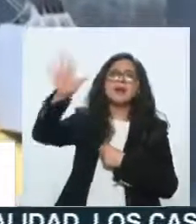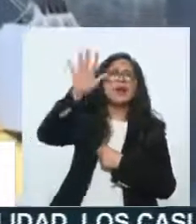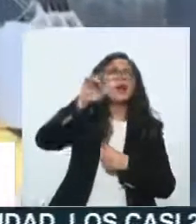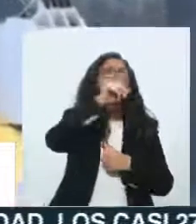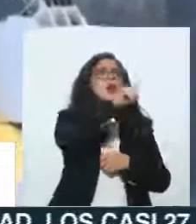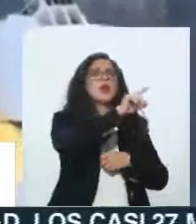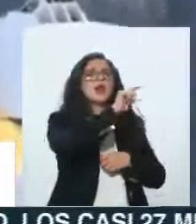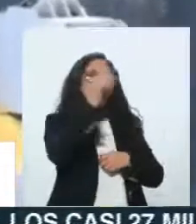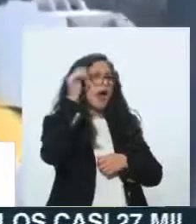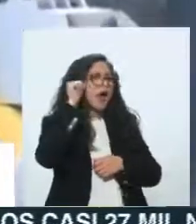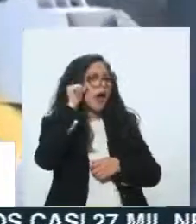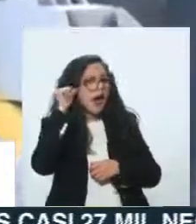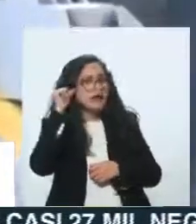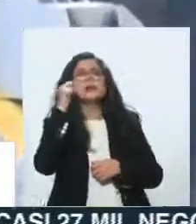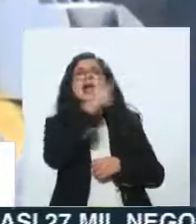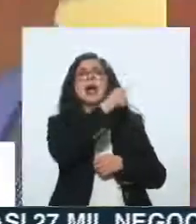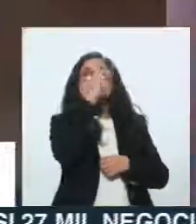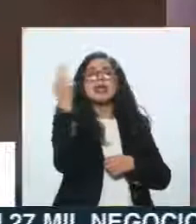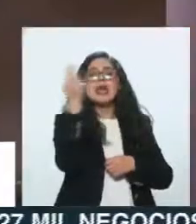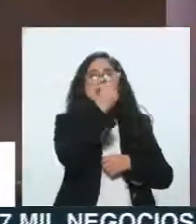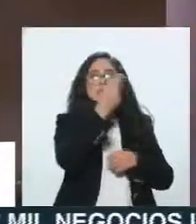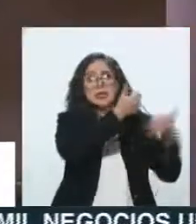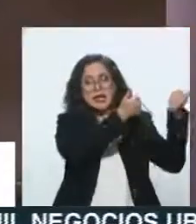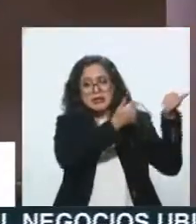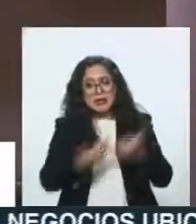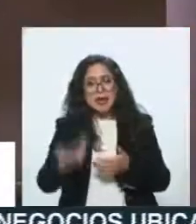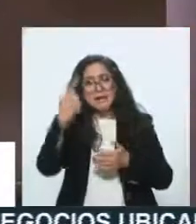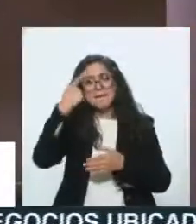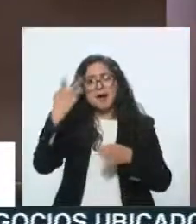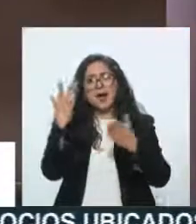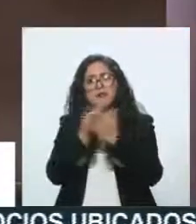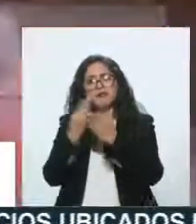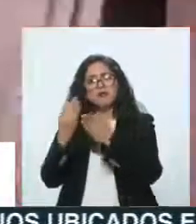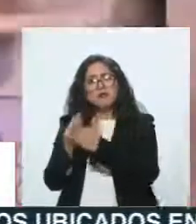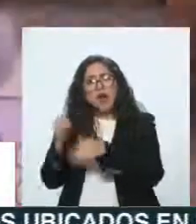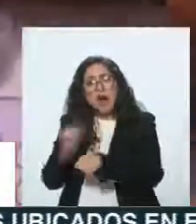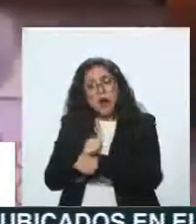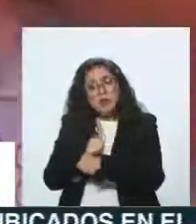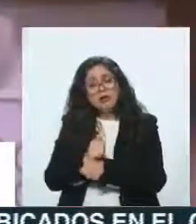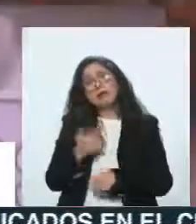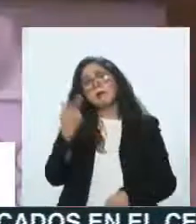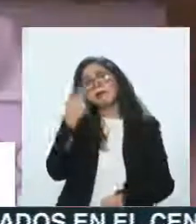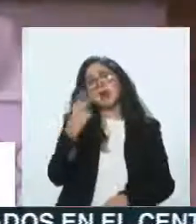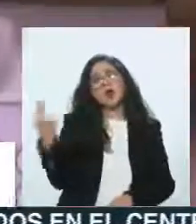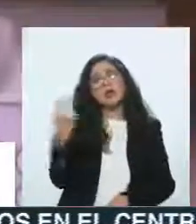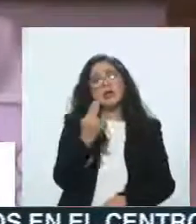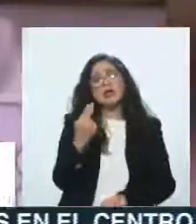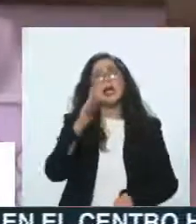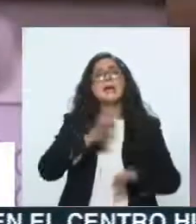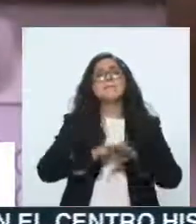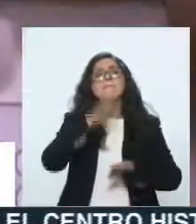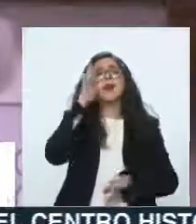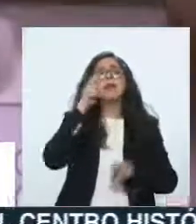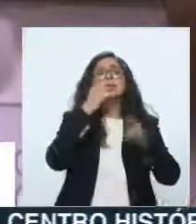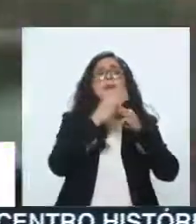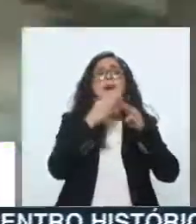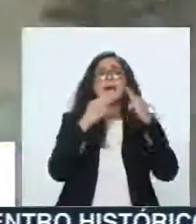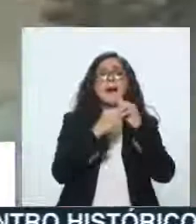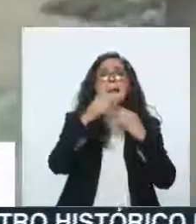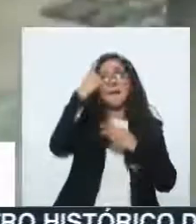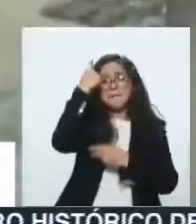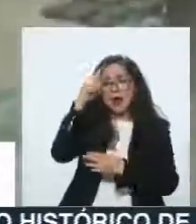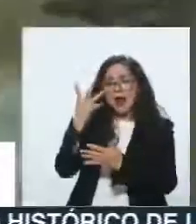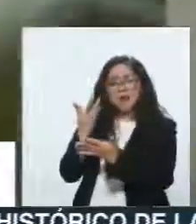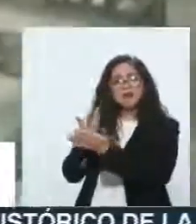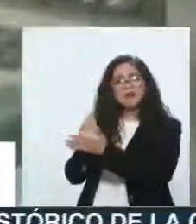trampolín exportador, pues por una parte van a tener que incrementar el contenido, particularmente en autopartes, pero por otro lado hay